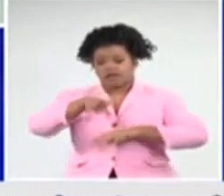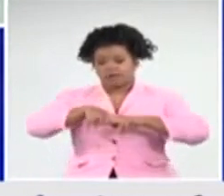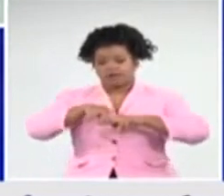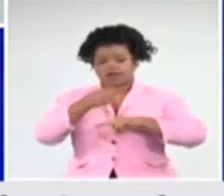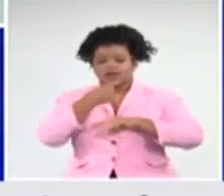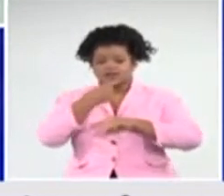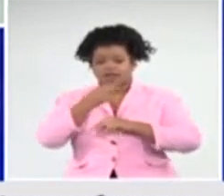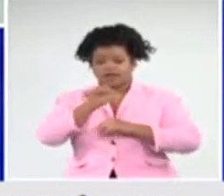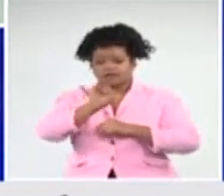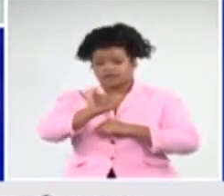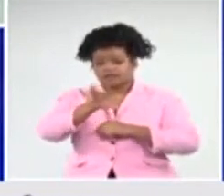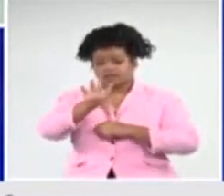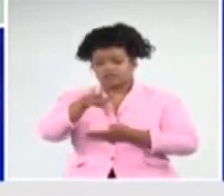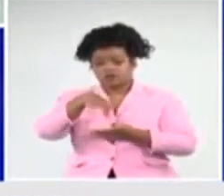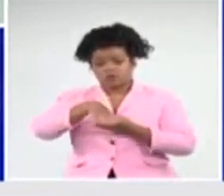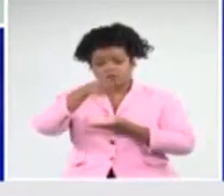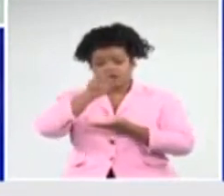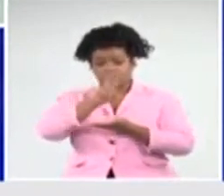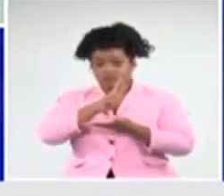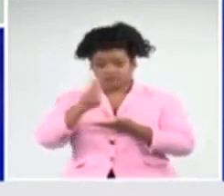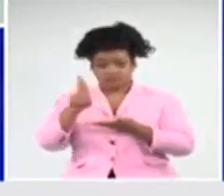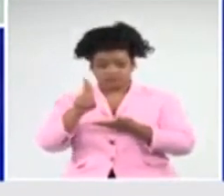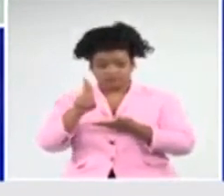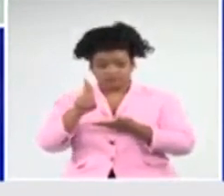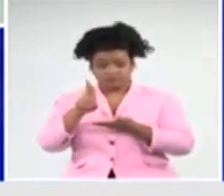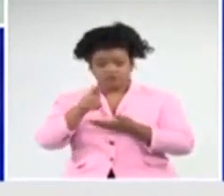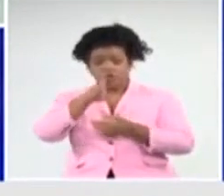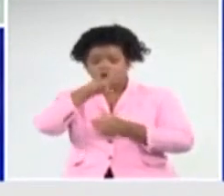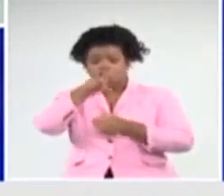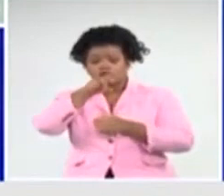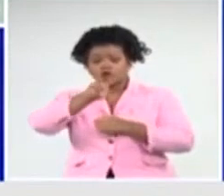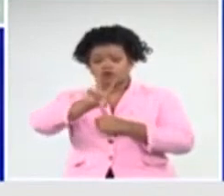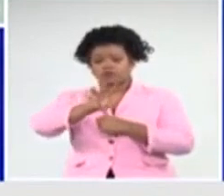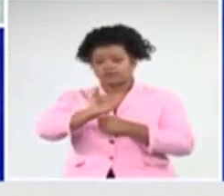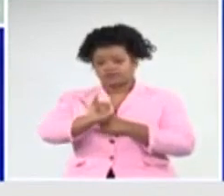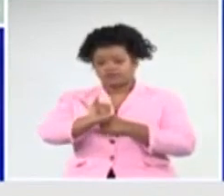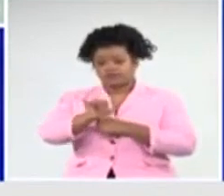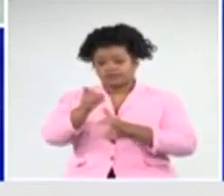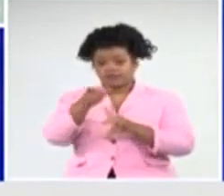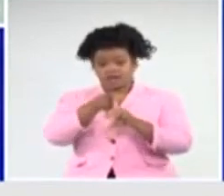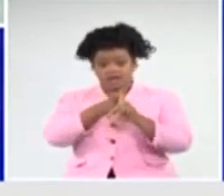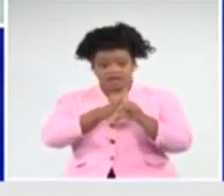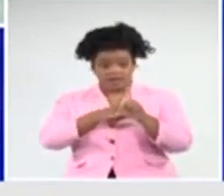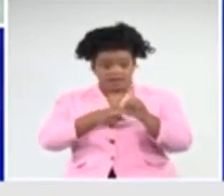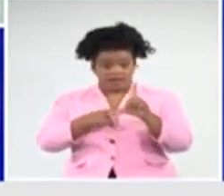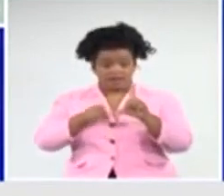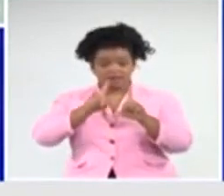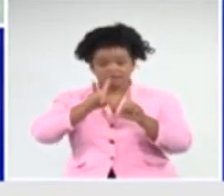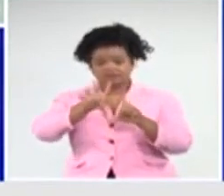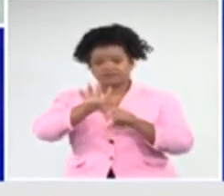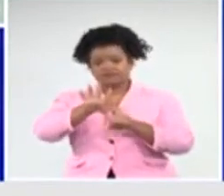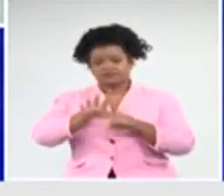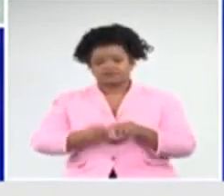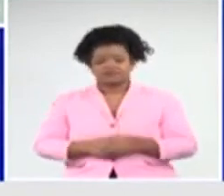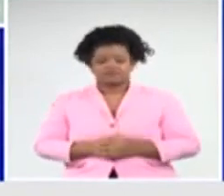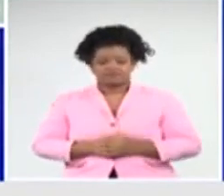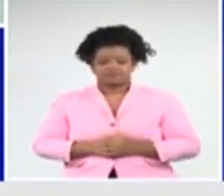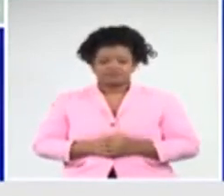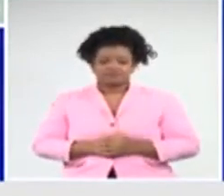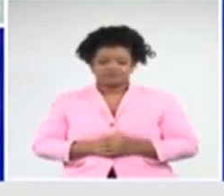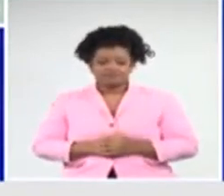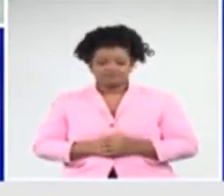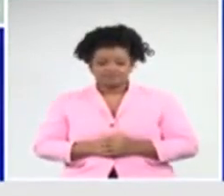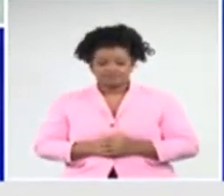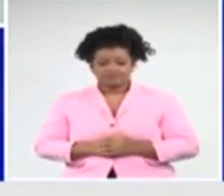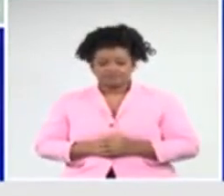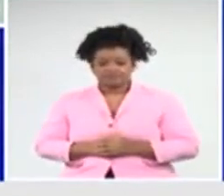en Plaza de la Revolución, Cotorro 37 y Regla 25 casos ayer,